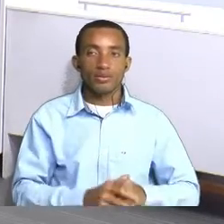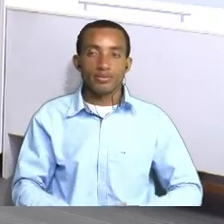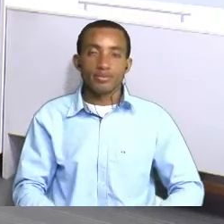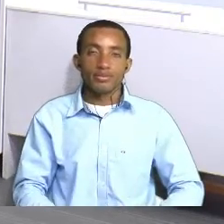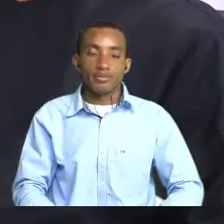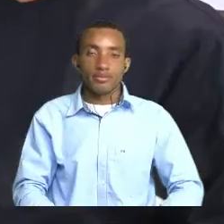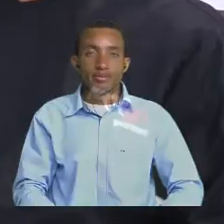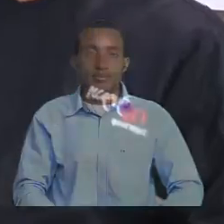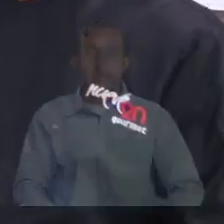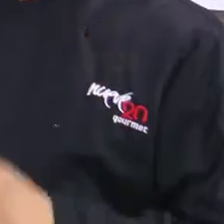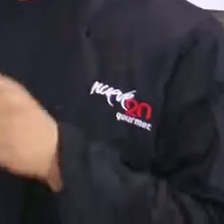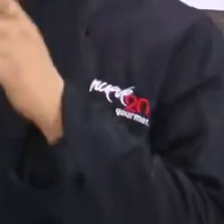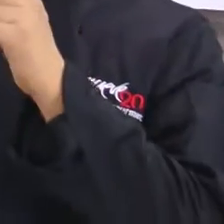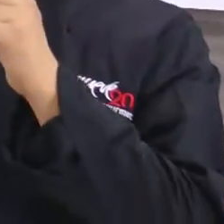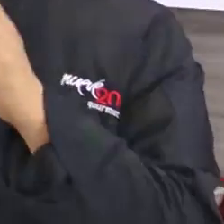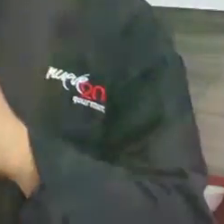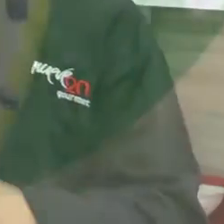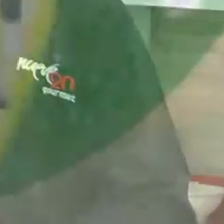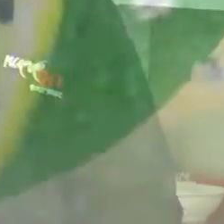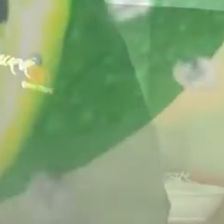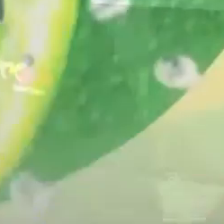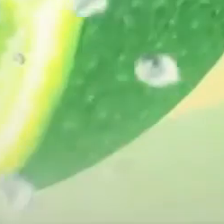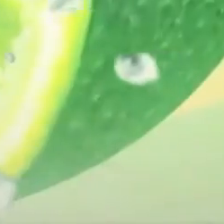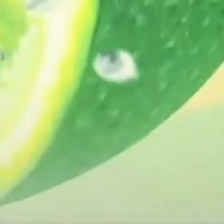claro que es delicioso vamos a ver